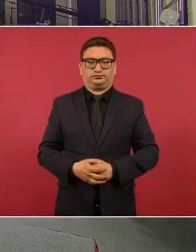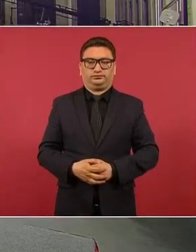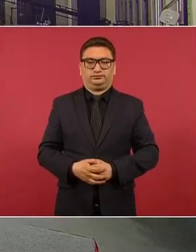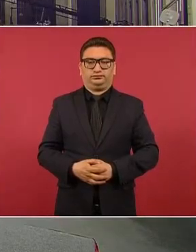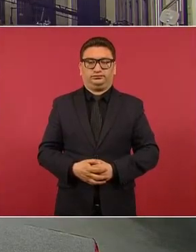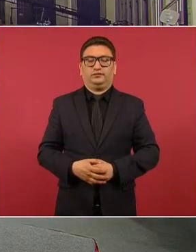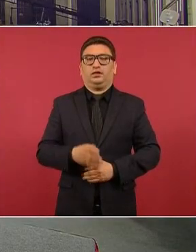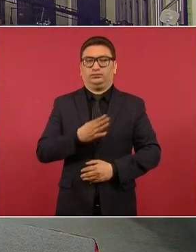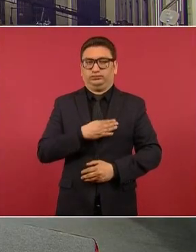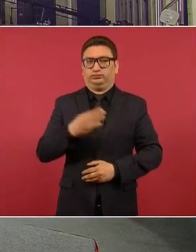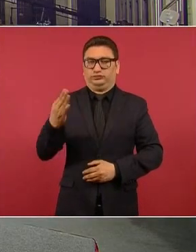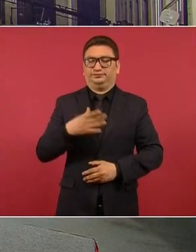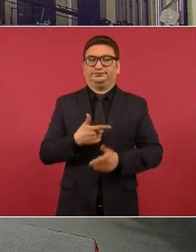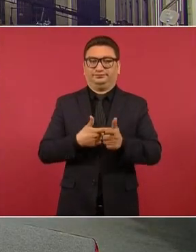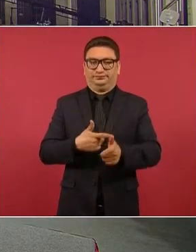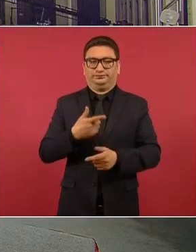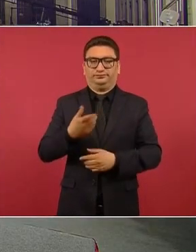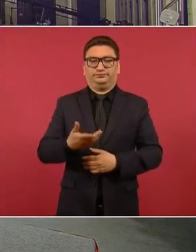Bueno, vámonos.